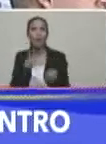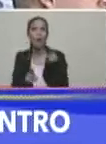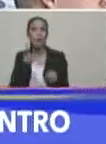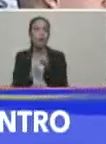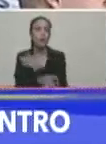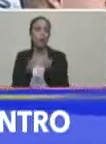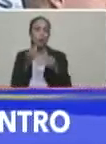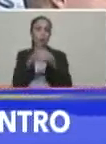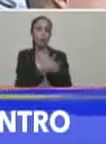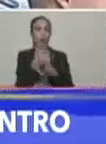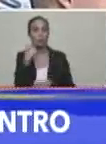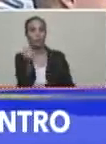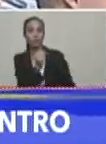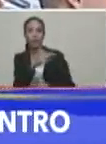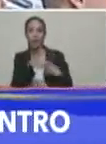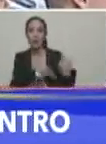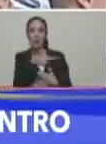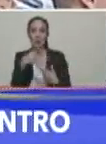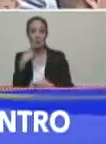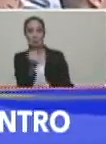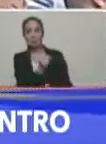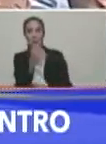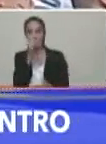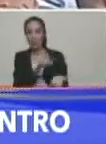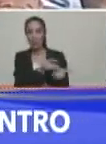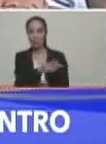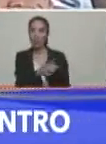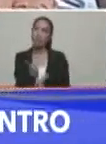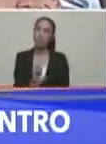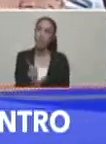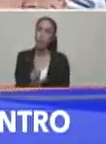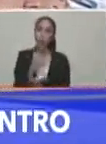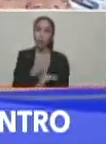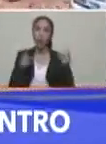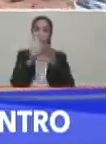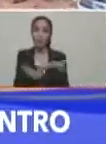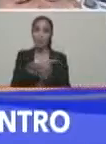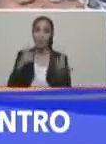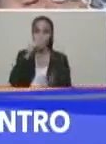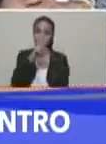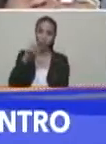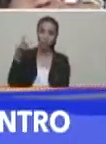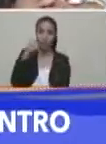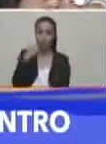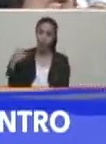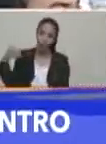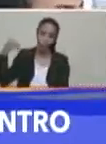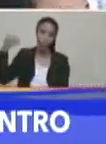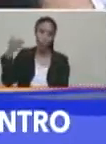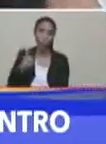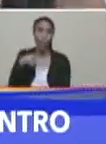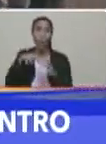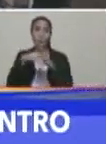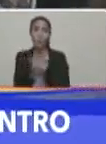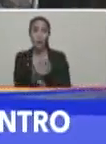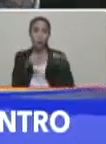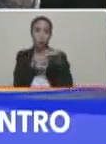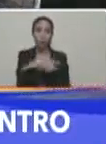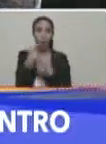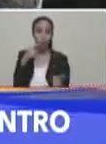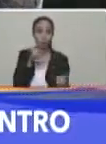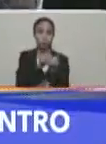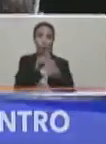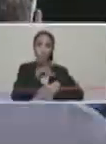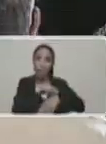ha llevado y lleva al pueblo de Venezuela. Y estamos cumpliendo 16 años de la misión Barrio Adentro. Y nosotros tenemos que